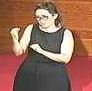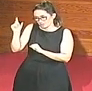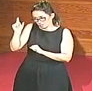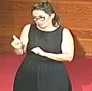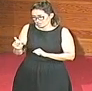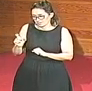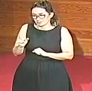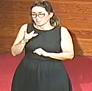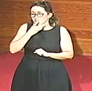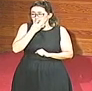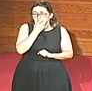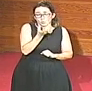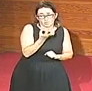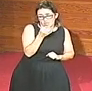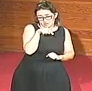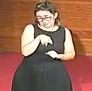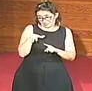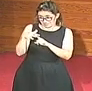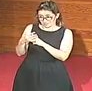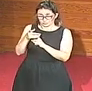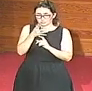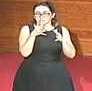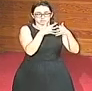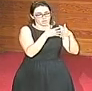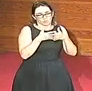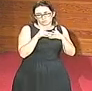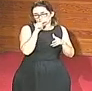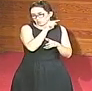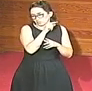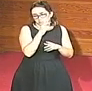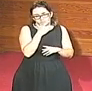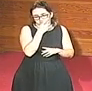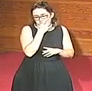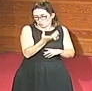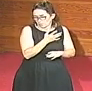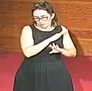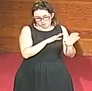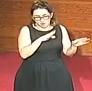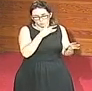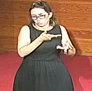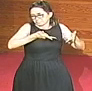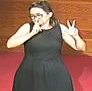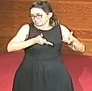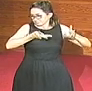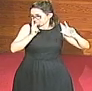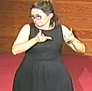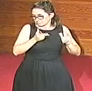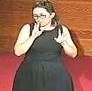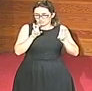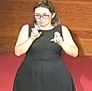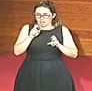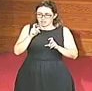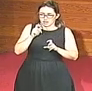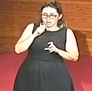caso, el poder mayor, que es Estados Unidos, que es absoluta la impunidad en todo el término, en todo el tema del